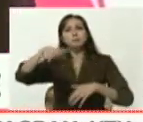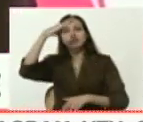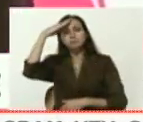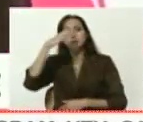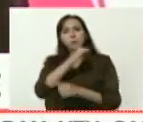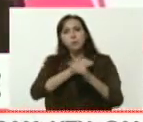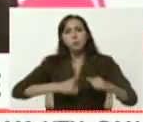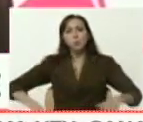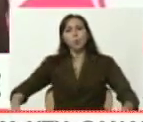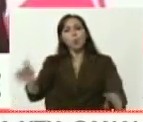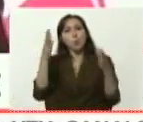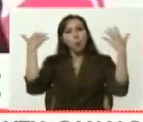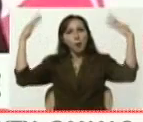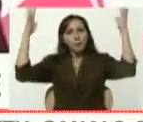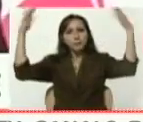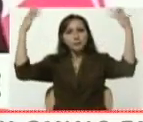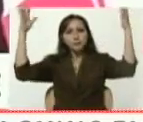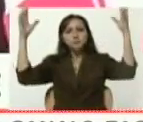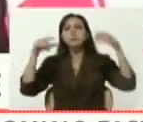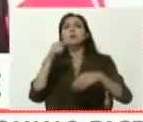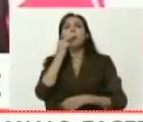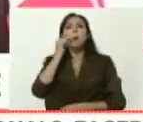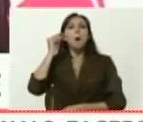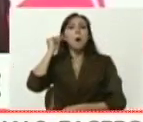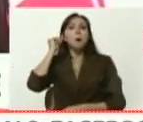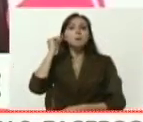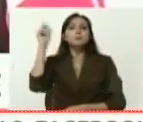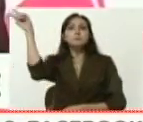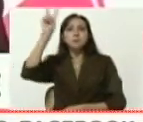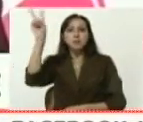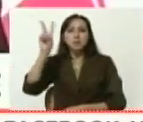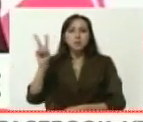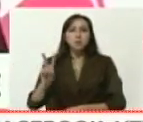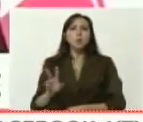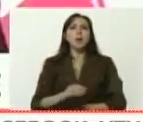esos hombres y mujeres de la Venezuela azul